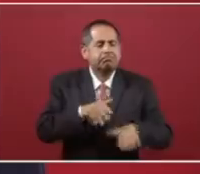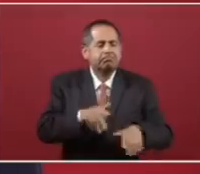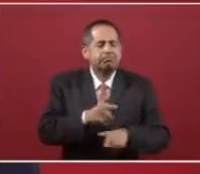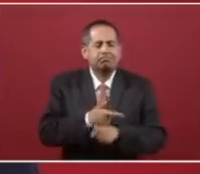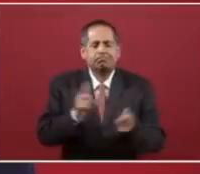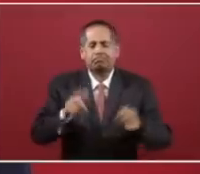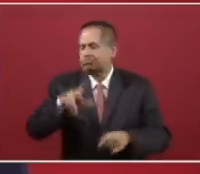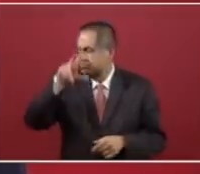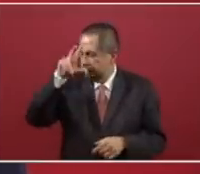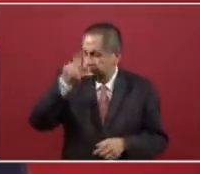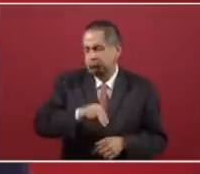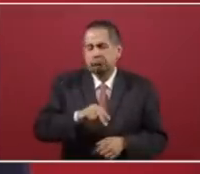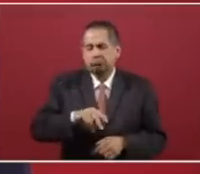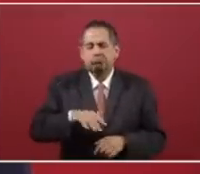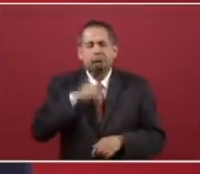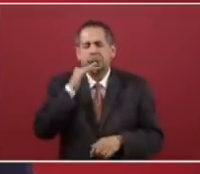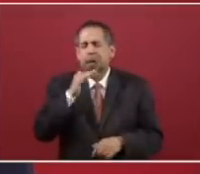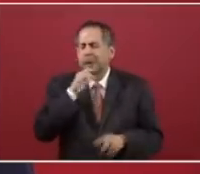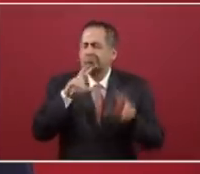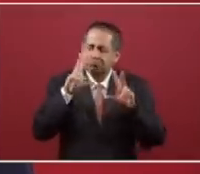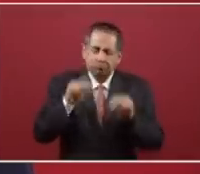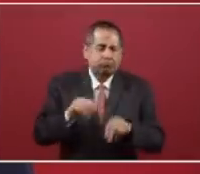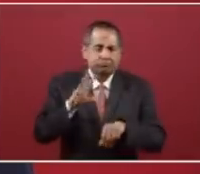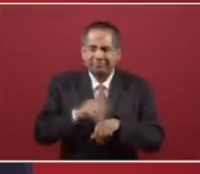tolera ningún acto de corte